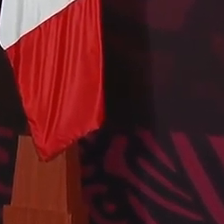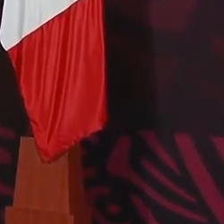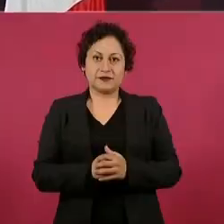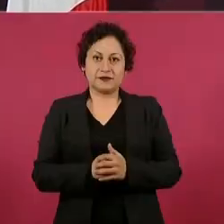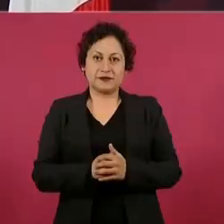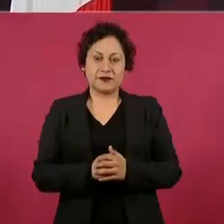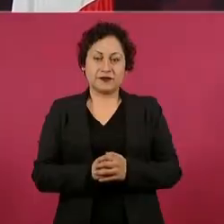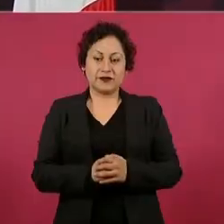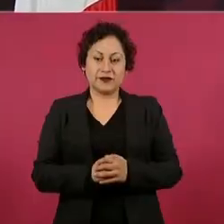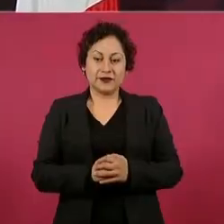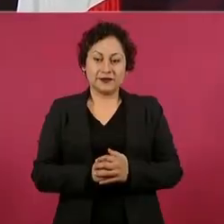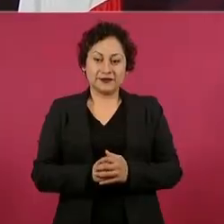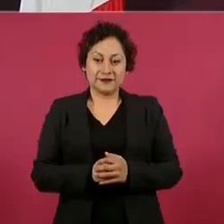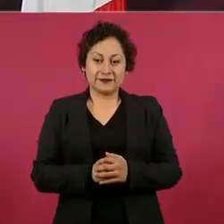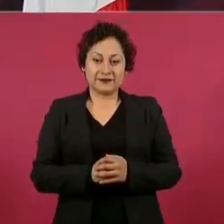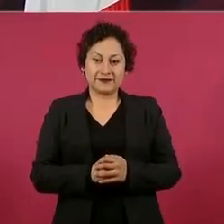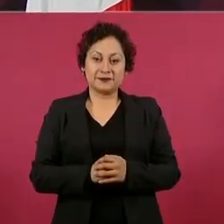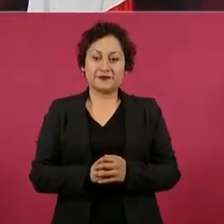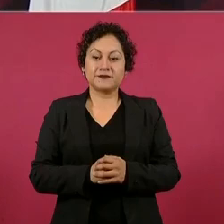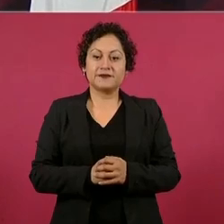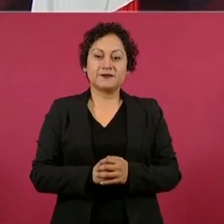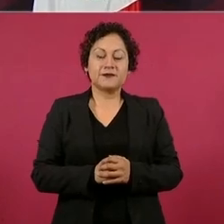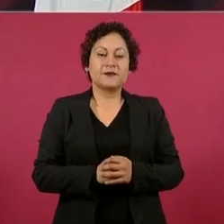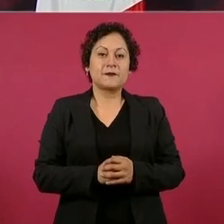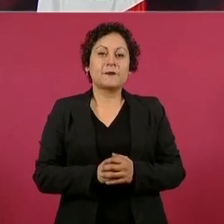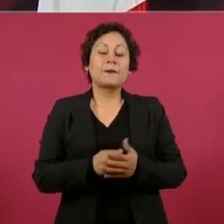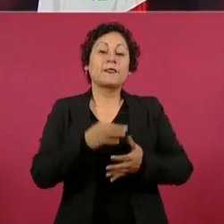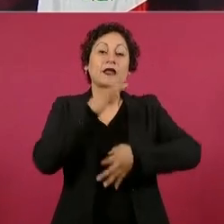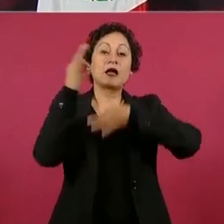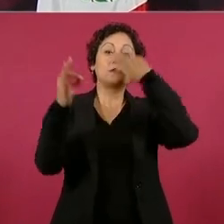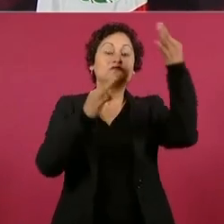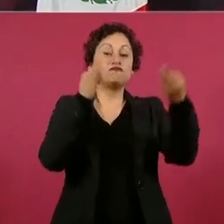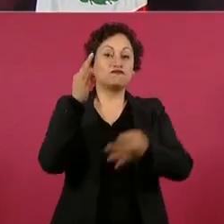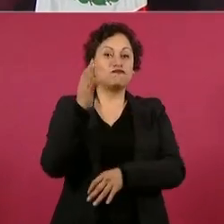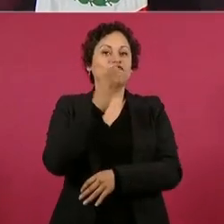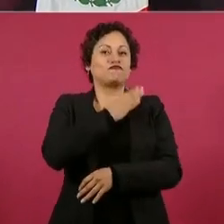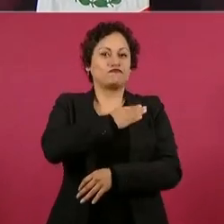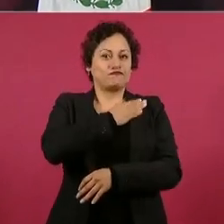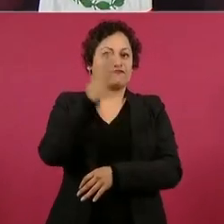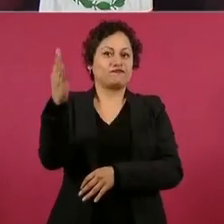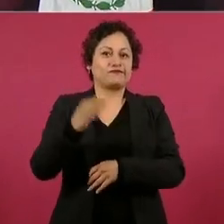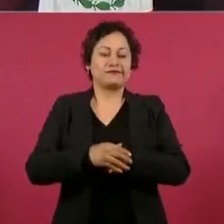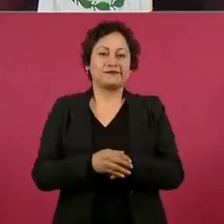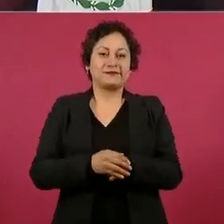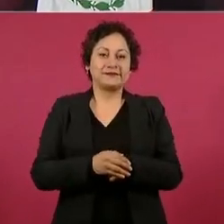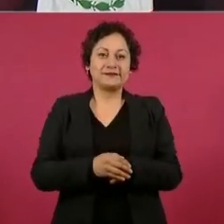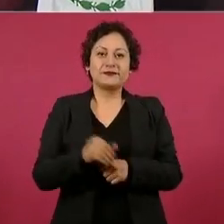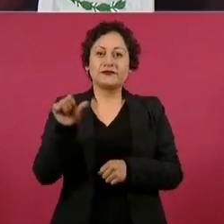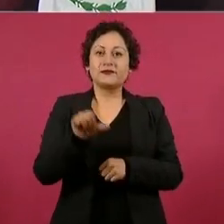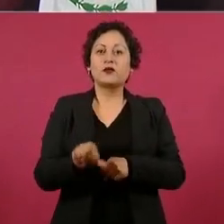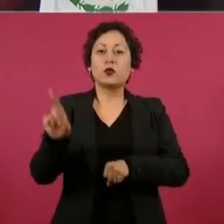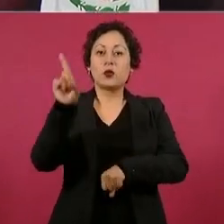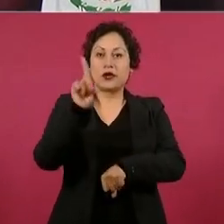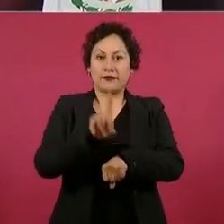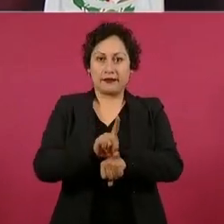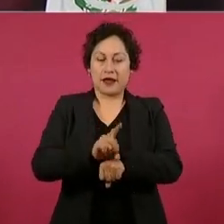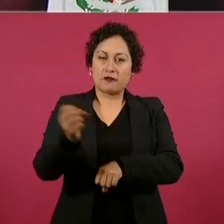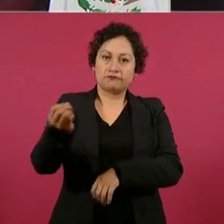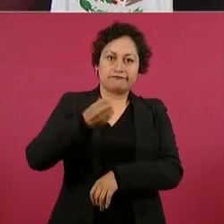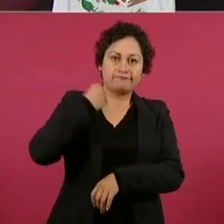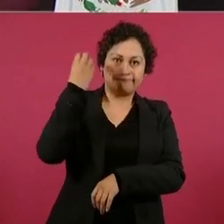Bueno, pues hay buenas noticias. Vamos a dedicar también la